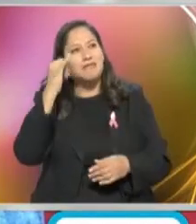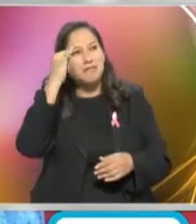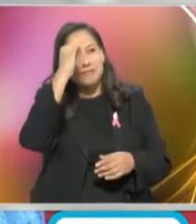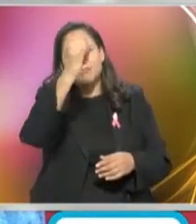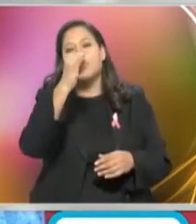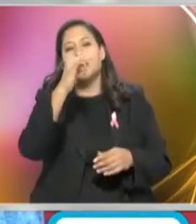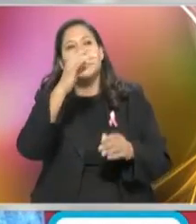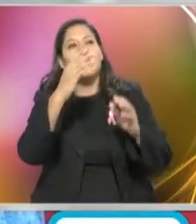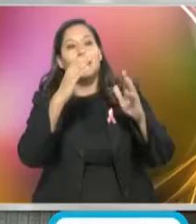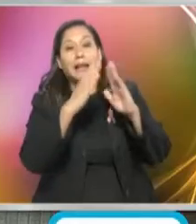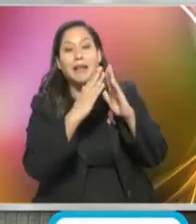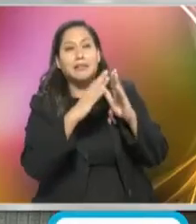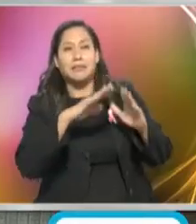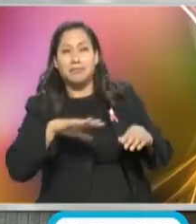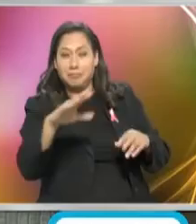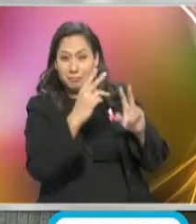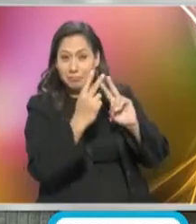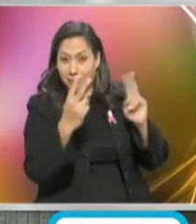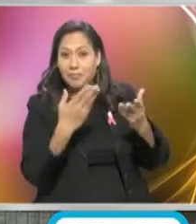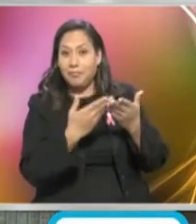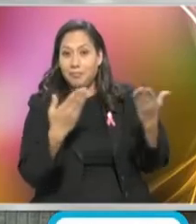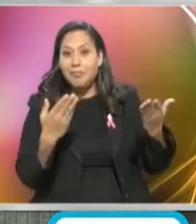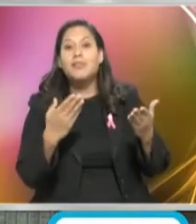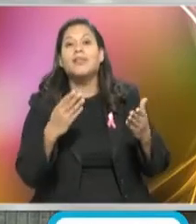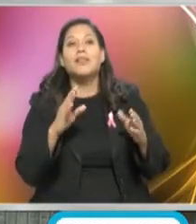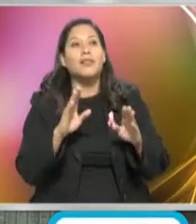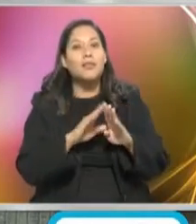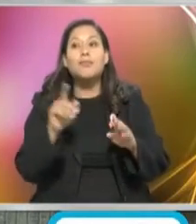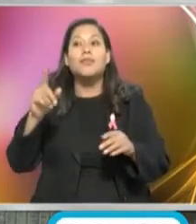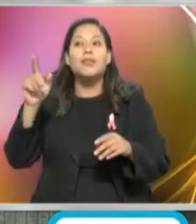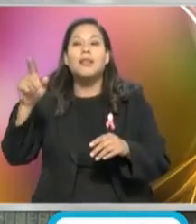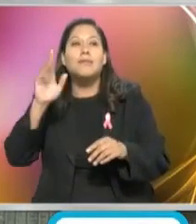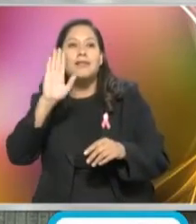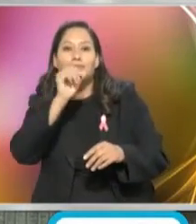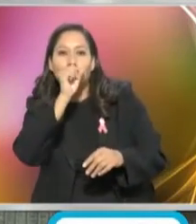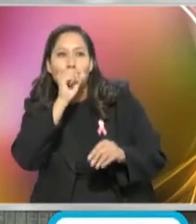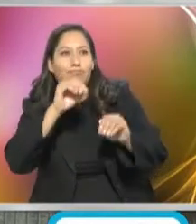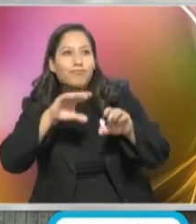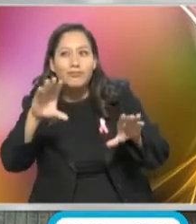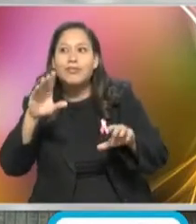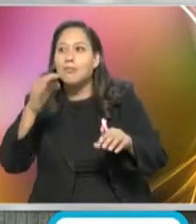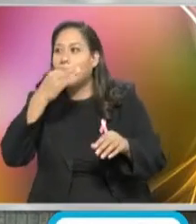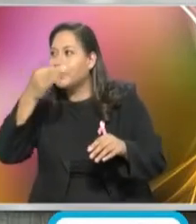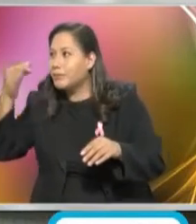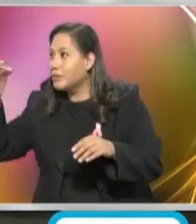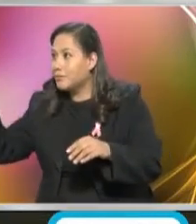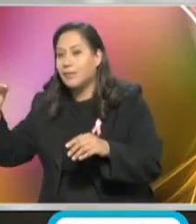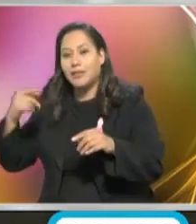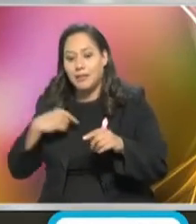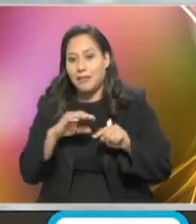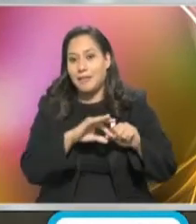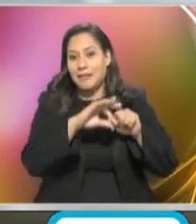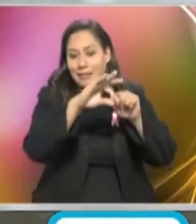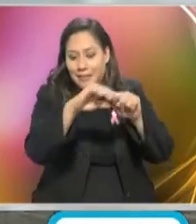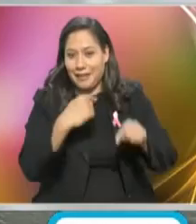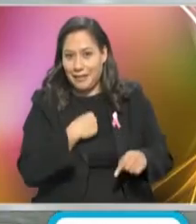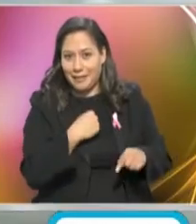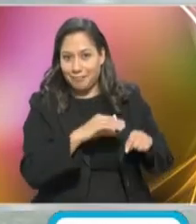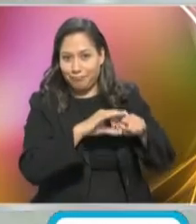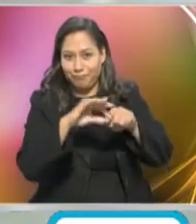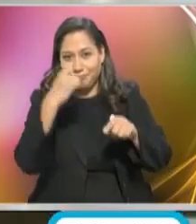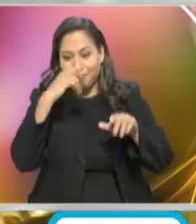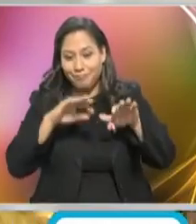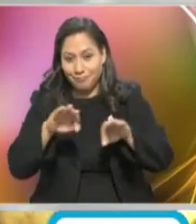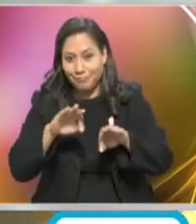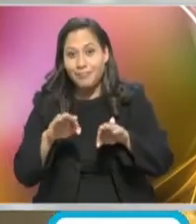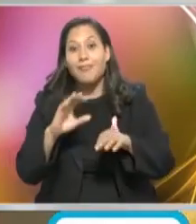las colonias aledañas, como por medio de recomendaciones. Wow, de boca en boca, ¿no? Y con el club de perros en el que